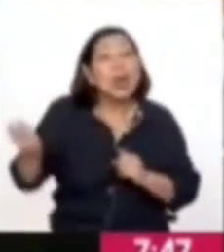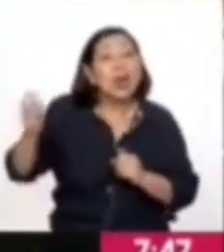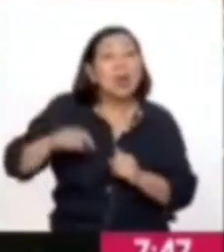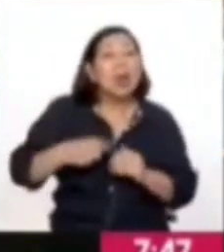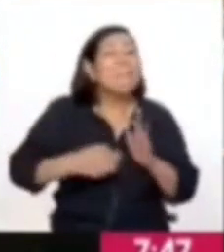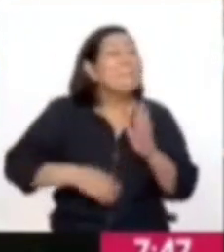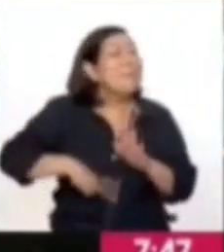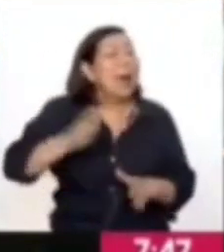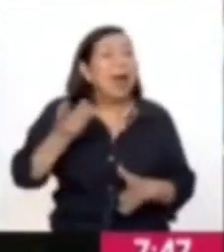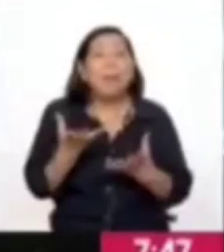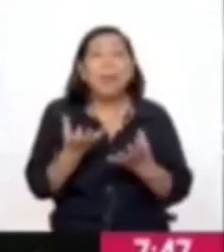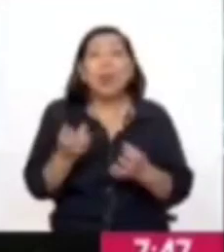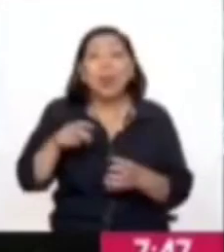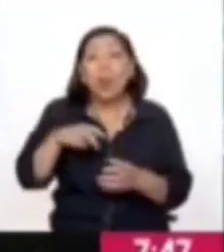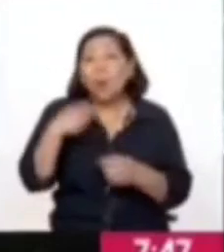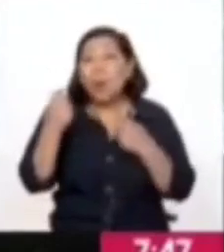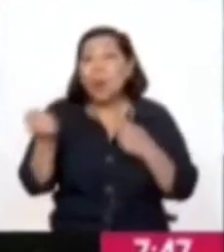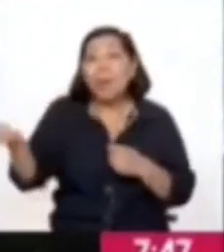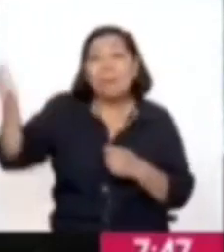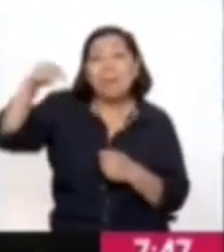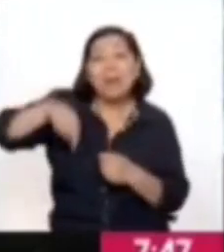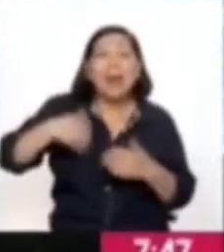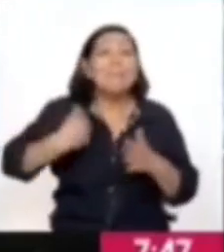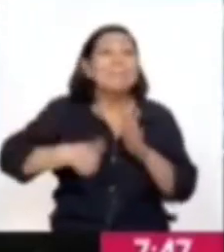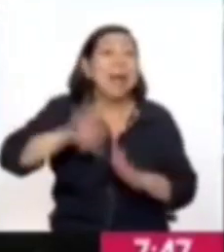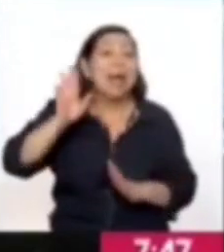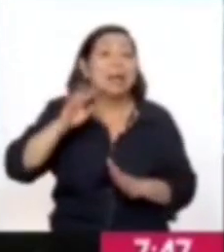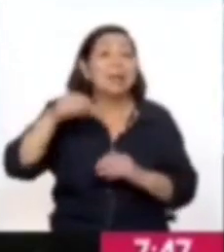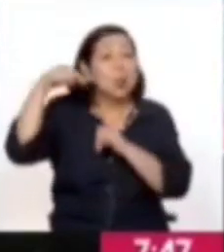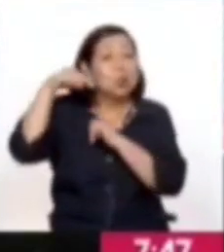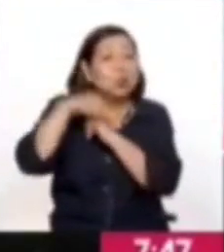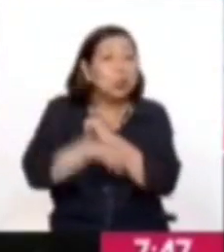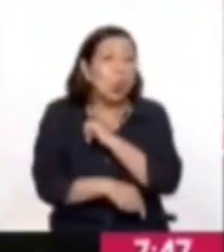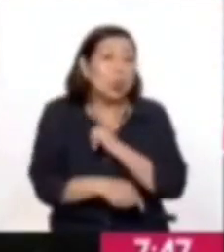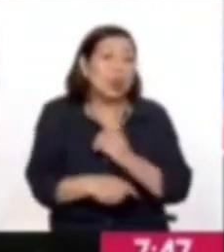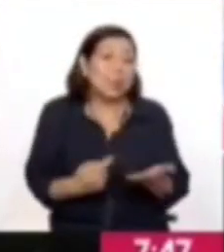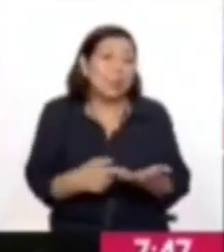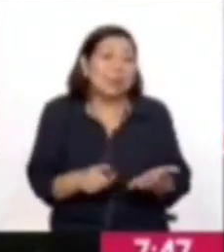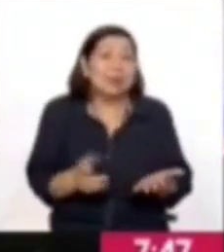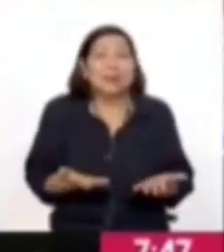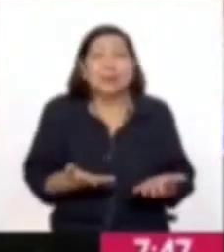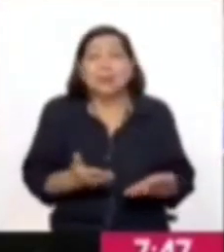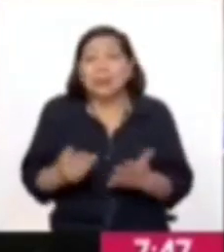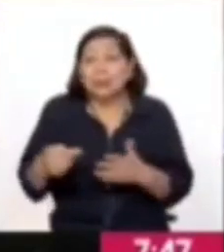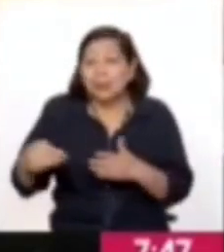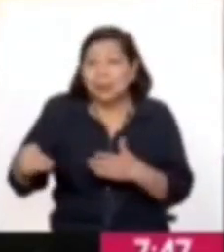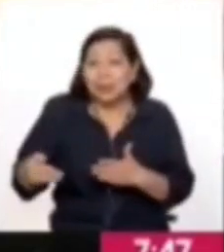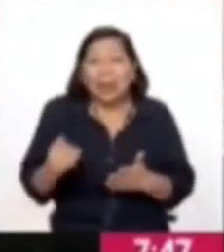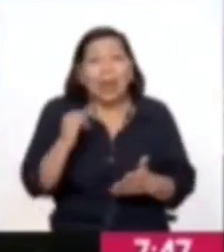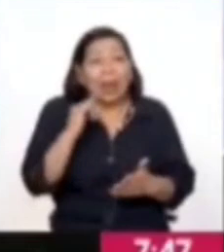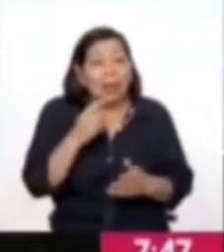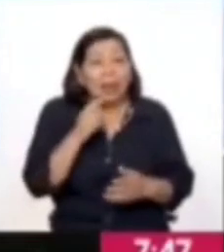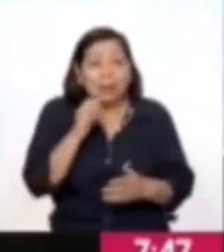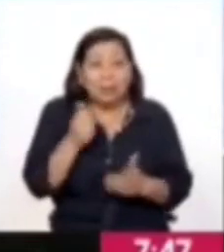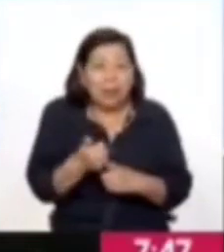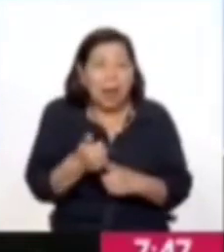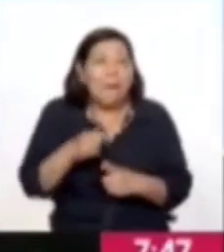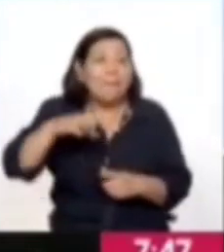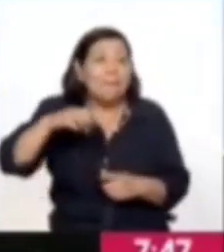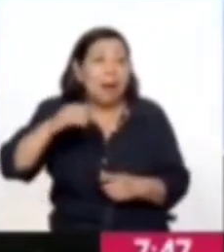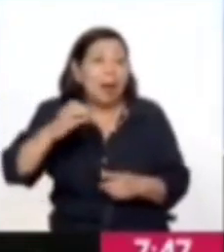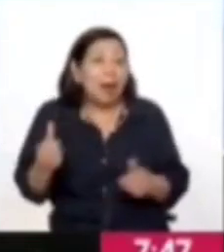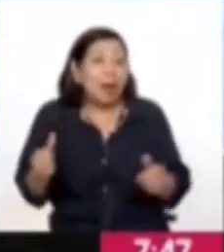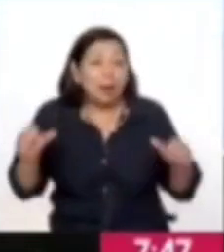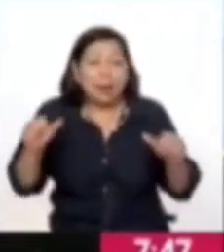el 90% en las ferias del mundo. Entonces, estamos complicados todos los que estamos en el trayecto, como tú Claro. bien lo has dicho, Paracas